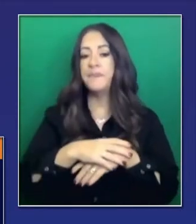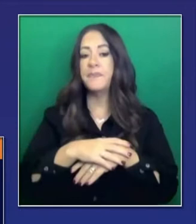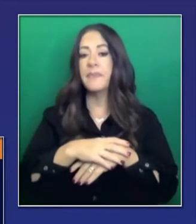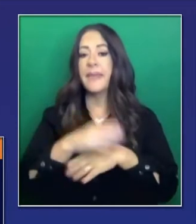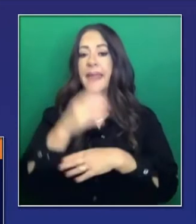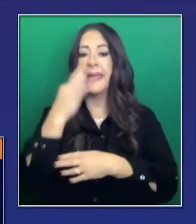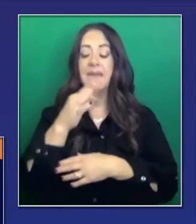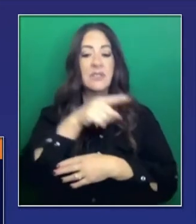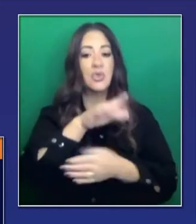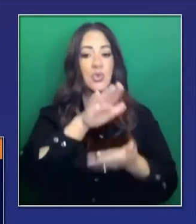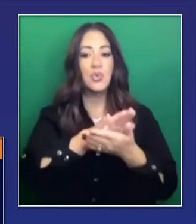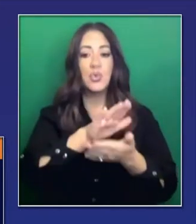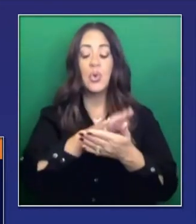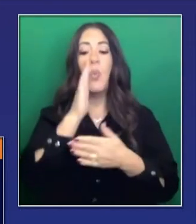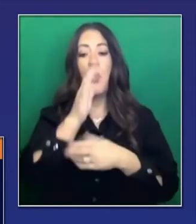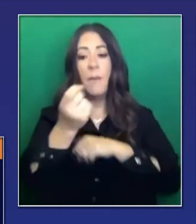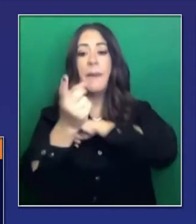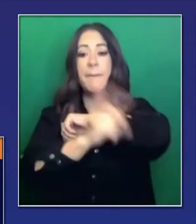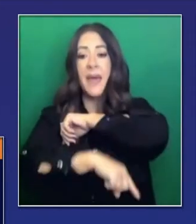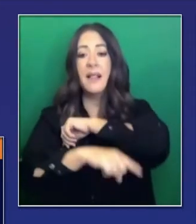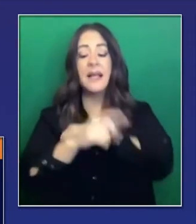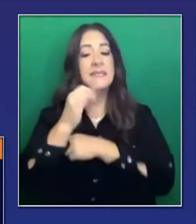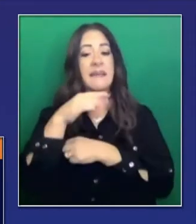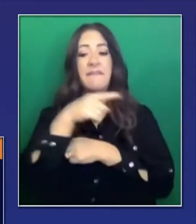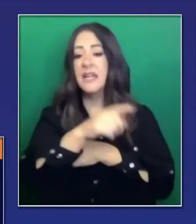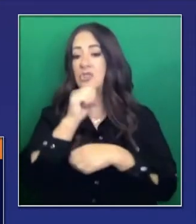telefónicas de emergencia a donde pueden llamar.